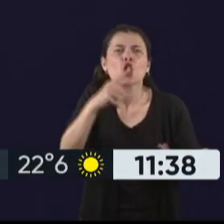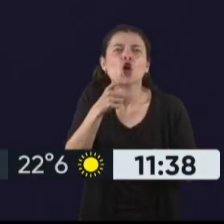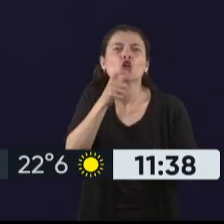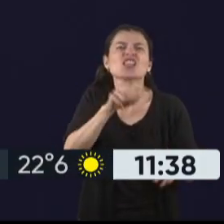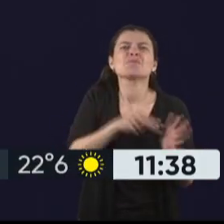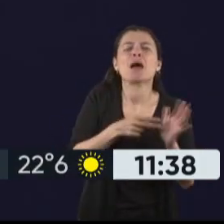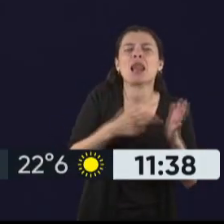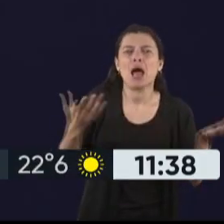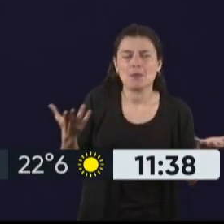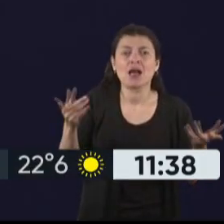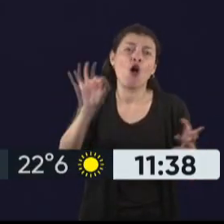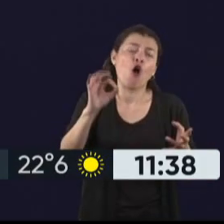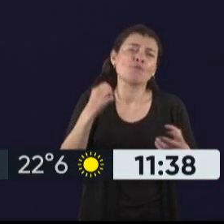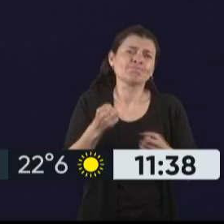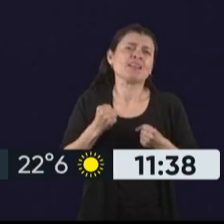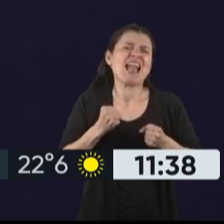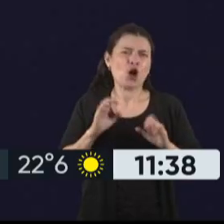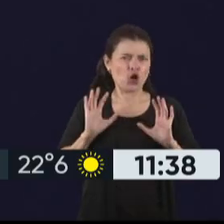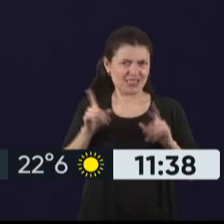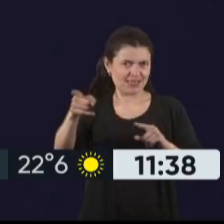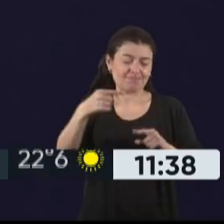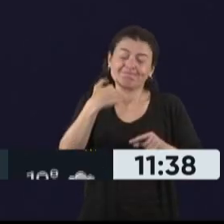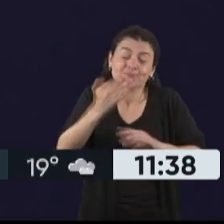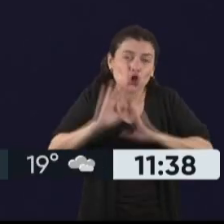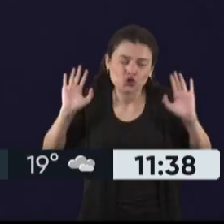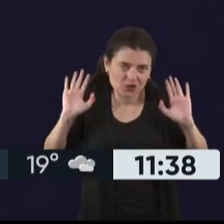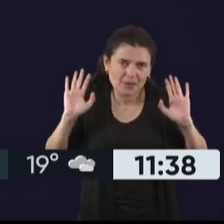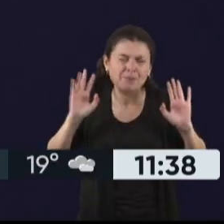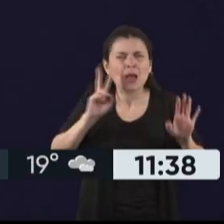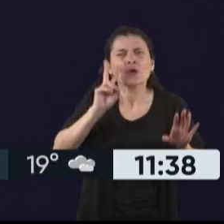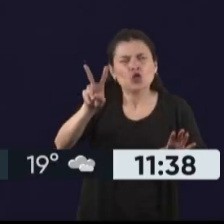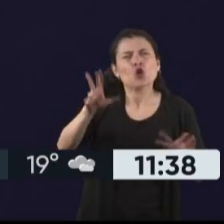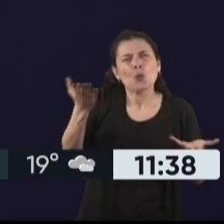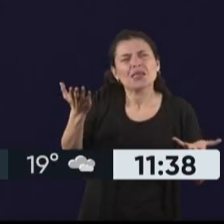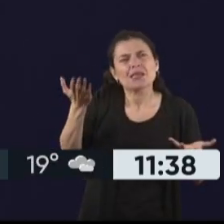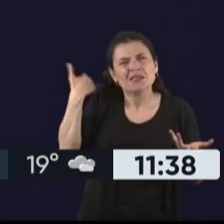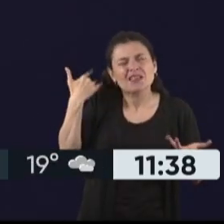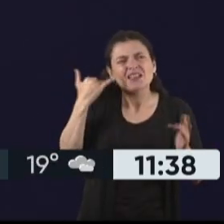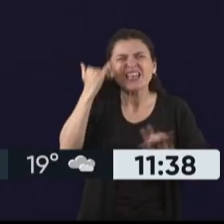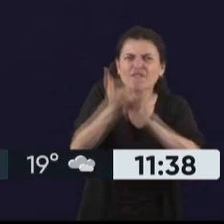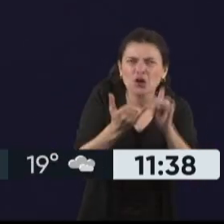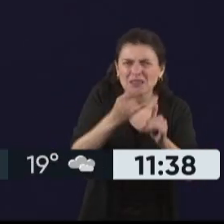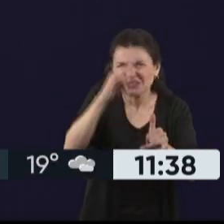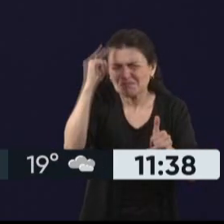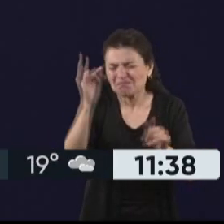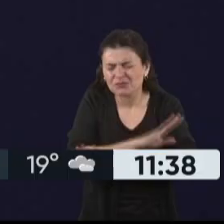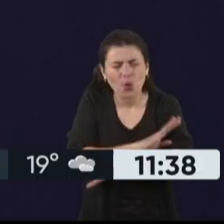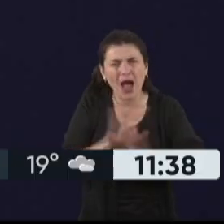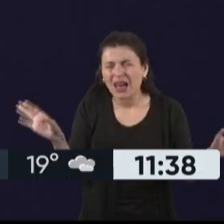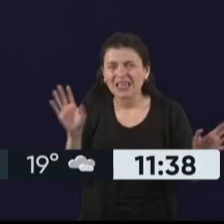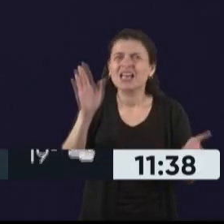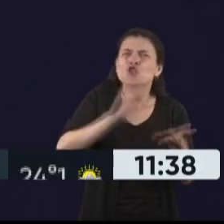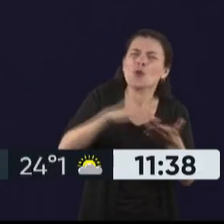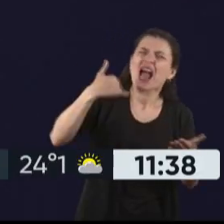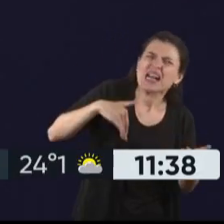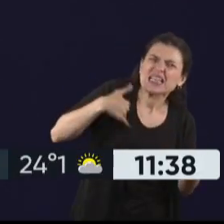por, digamos, egoísmo, pero ni siquiera son consistentes en los datos. Digo, están hablando de que Argentina